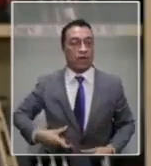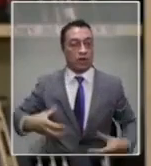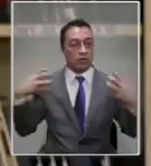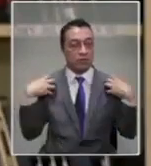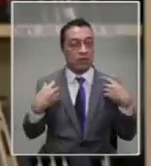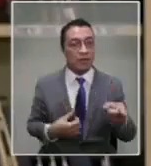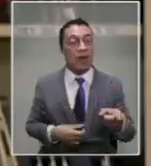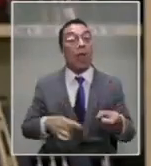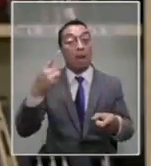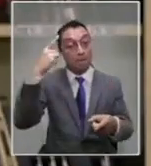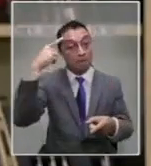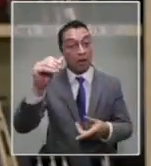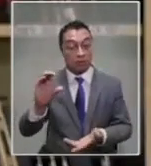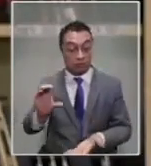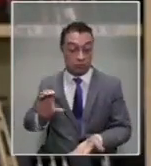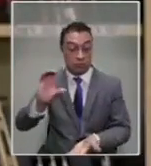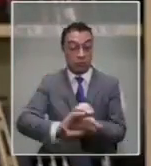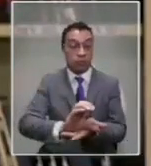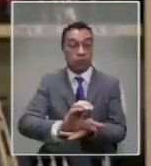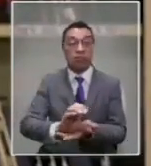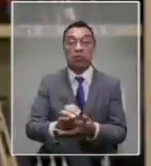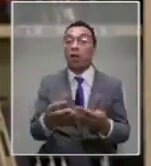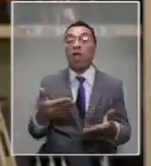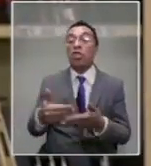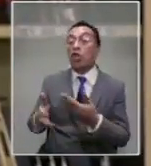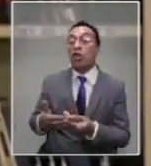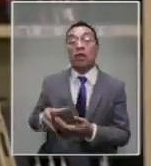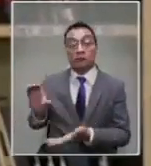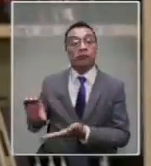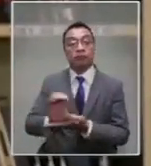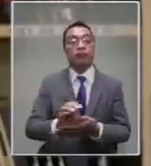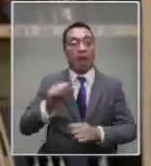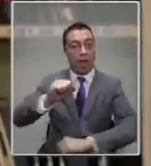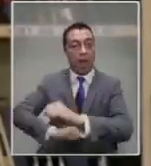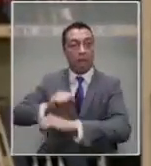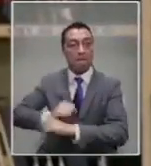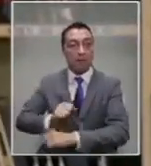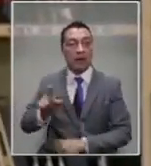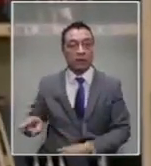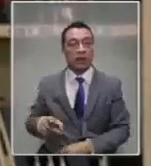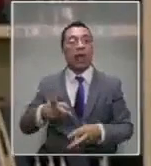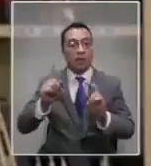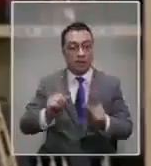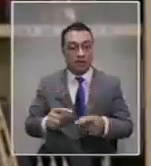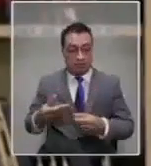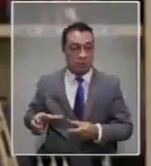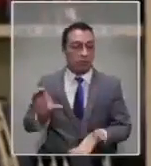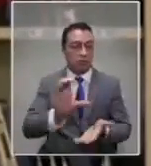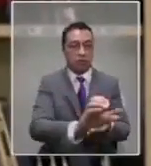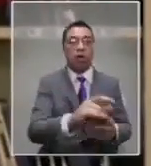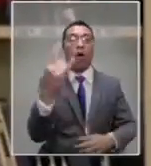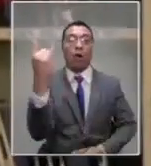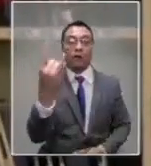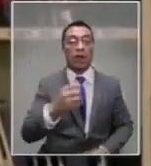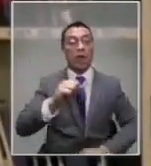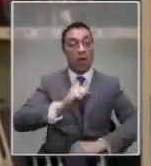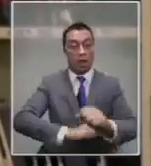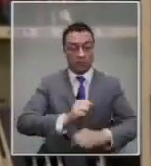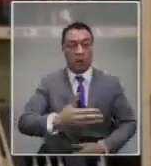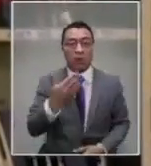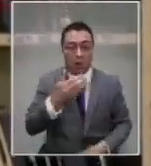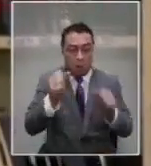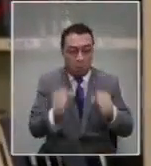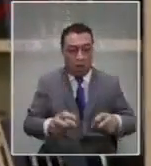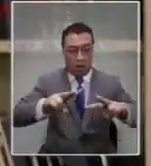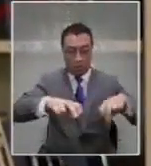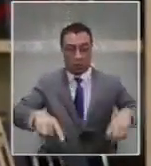gobierno, pero los recursos básicamente provenían de las empresas. que hacían sus aportes a la universidad. Las empresas